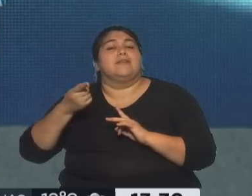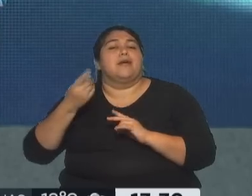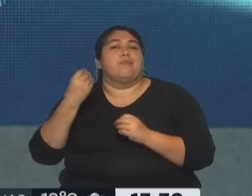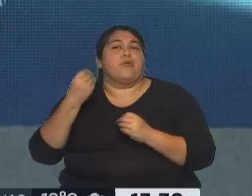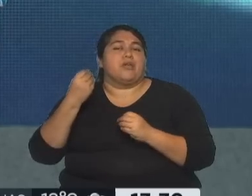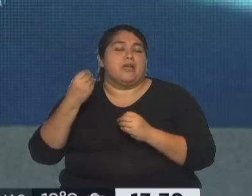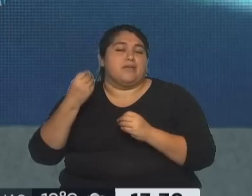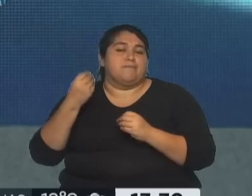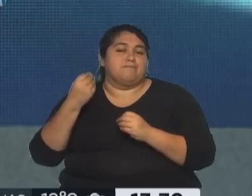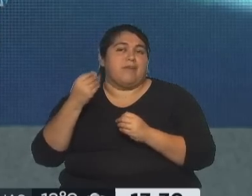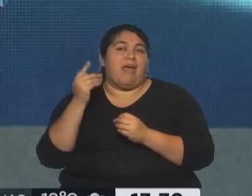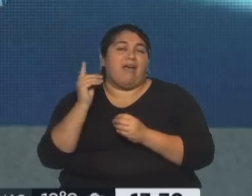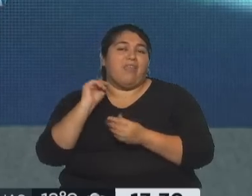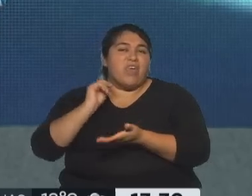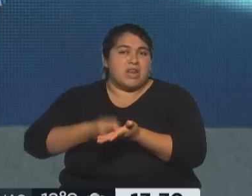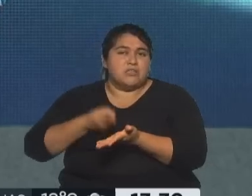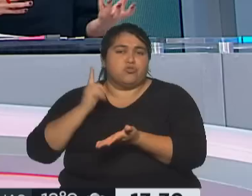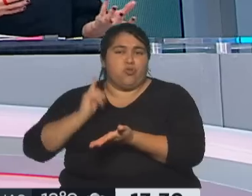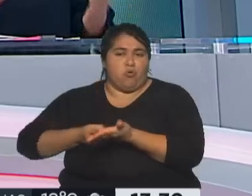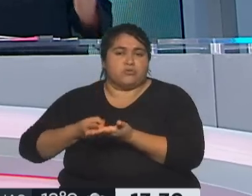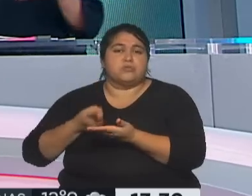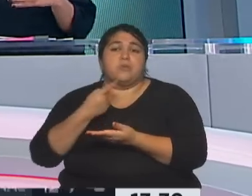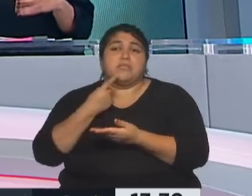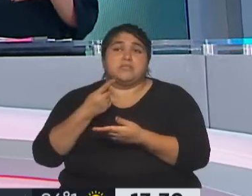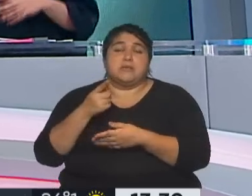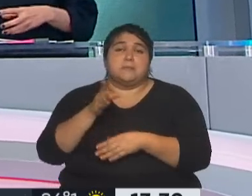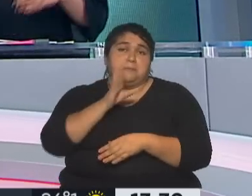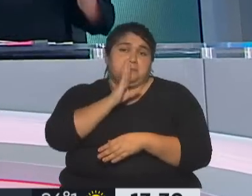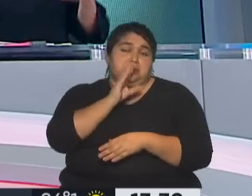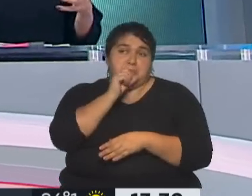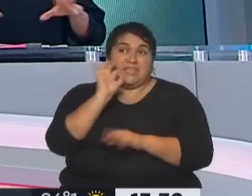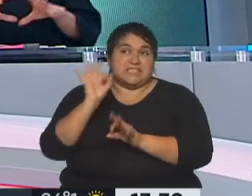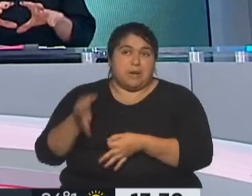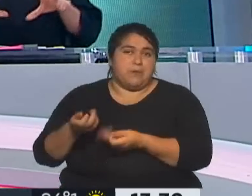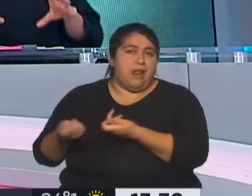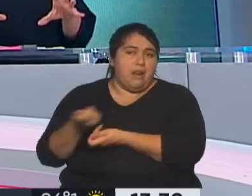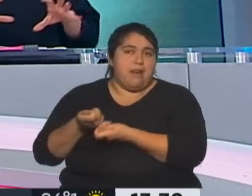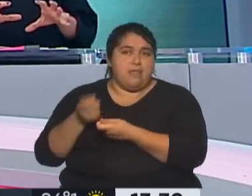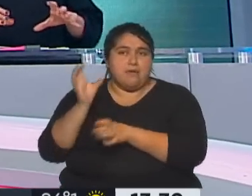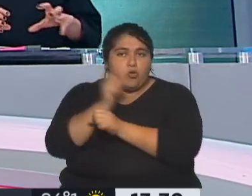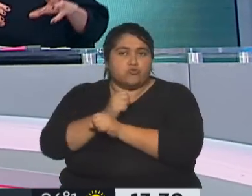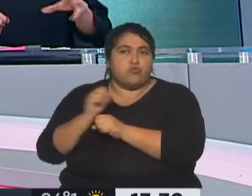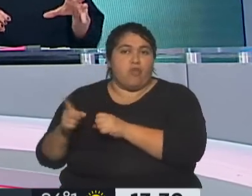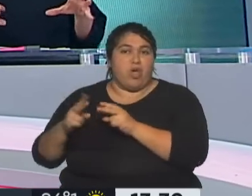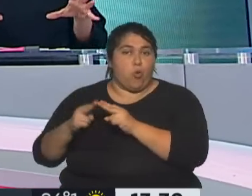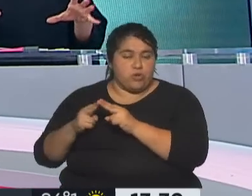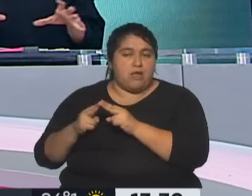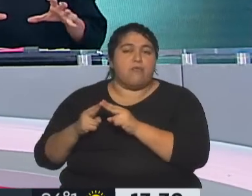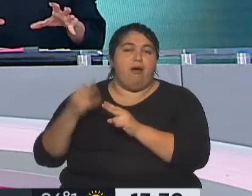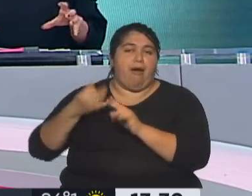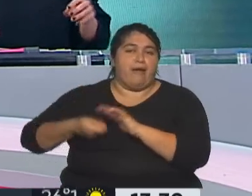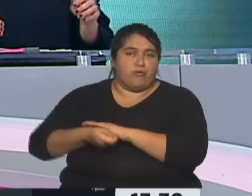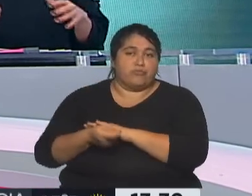comisión de delito, que en realidad se trata de no hacer nada a pesar de que sabía de qué. De algunos lazos corruptos entre